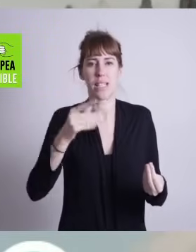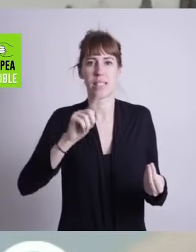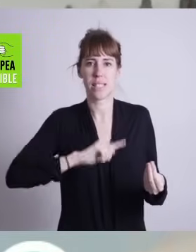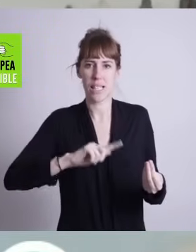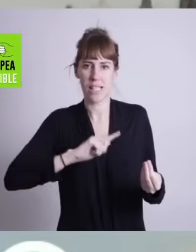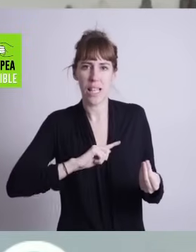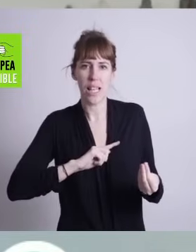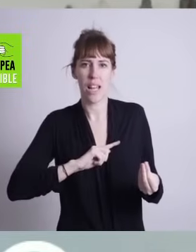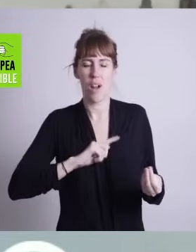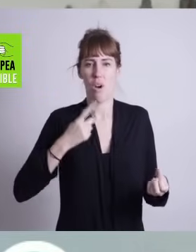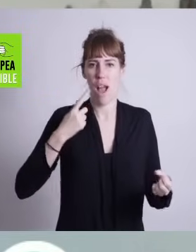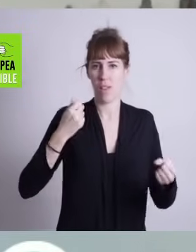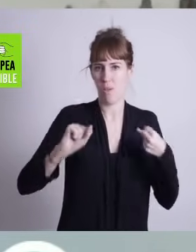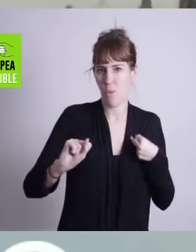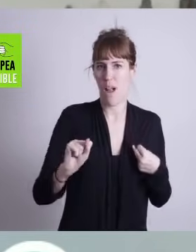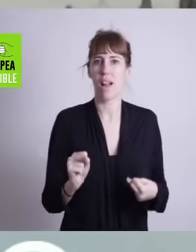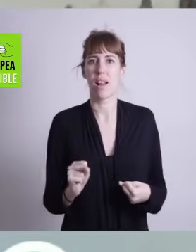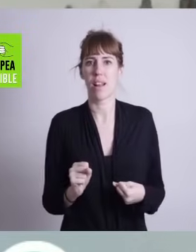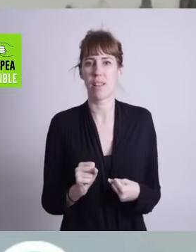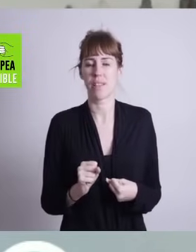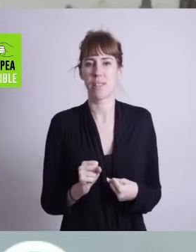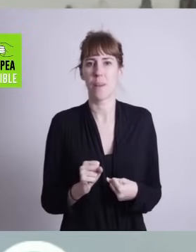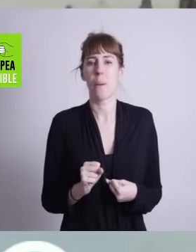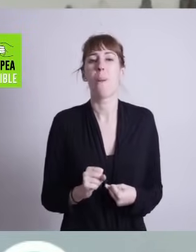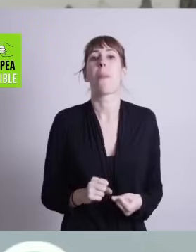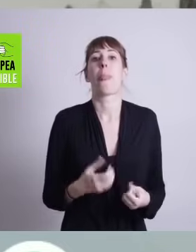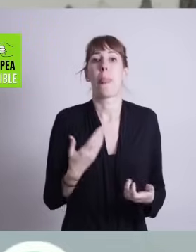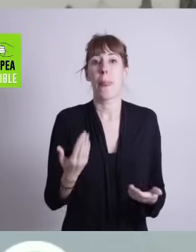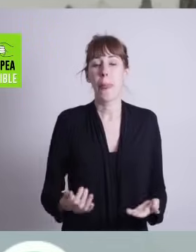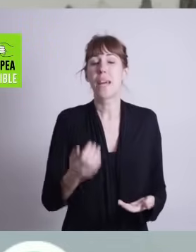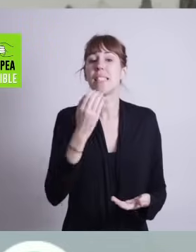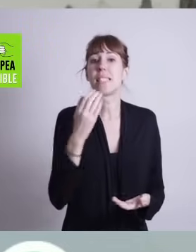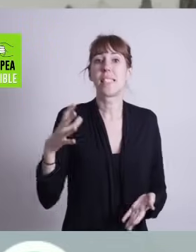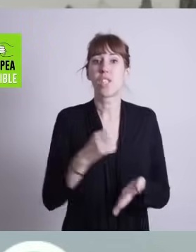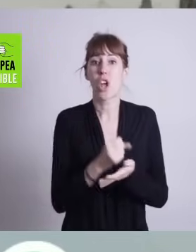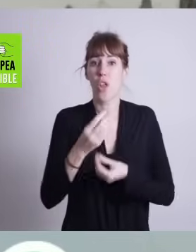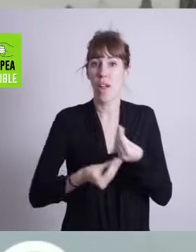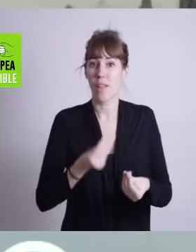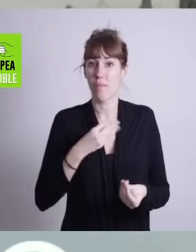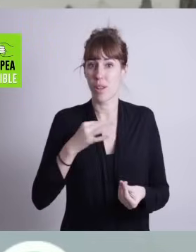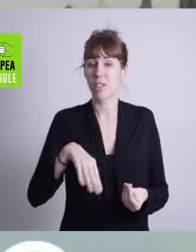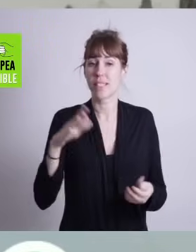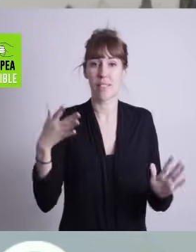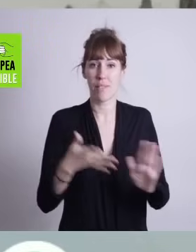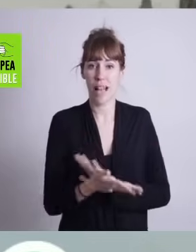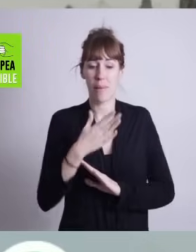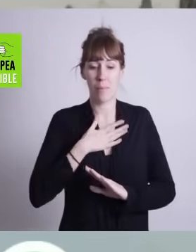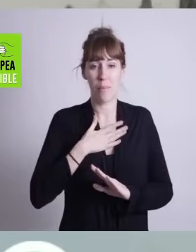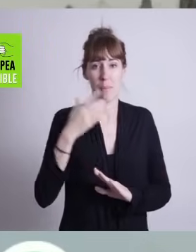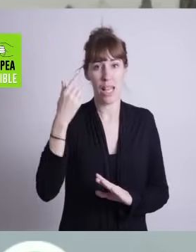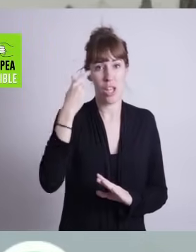ni actuar. De manera que sí, puedo realmente integrar lo que es mi yo consciente a mi yo